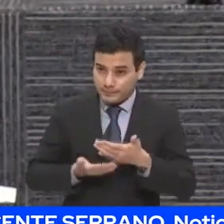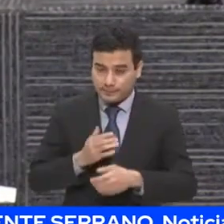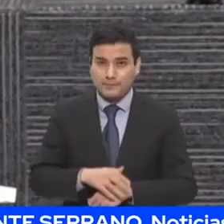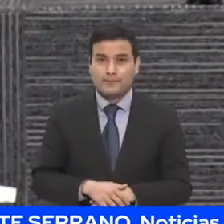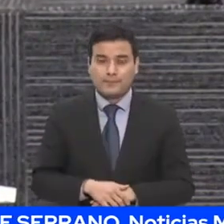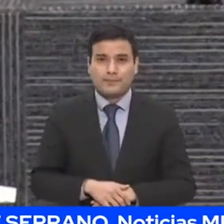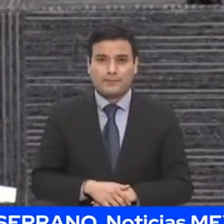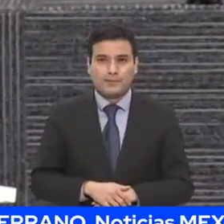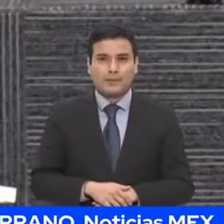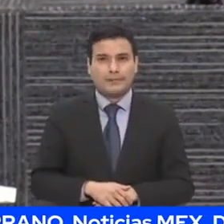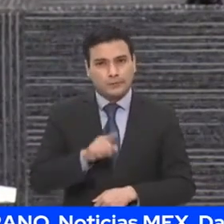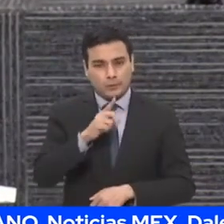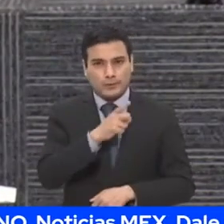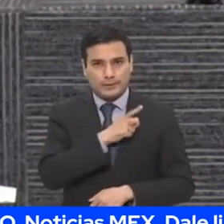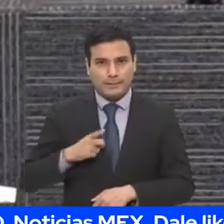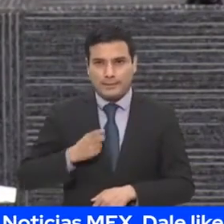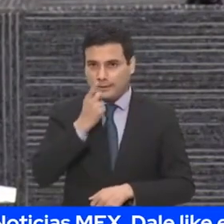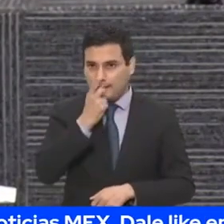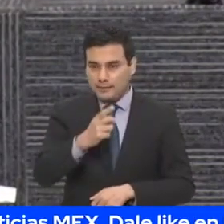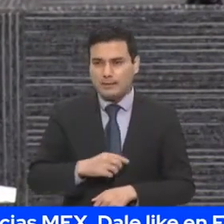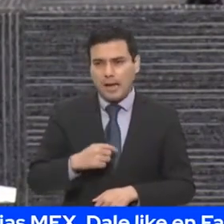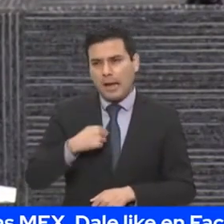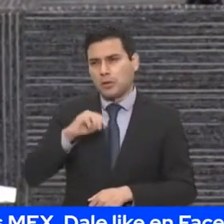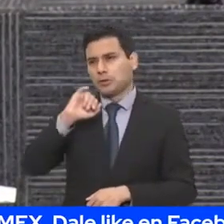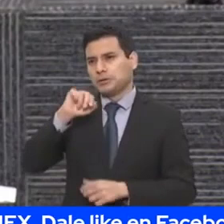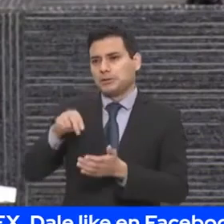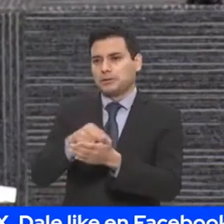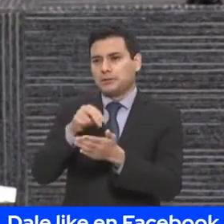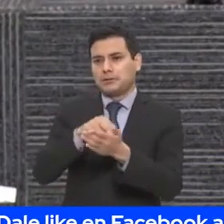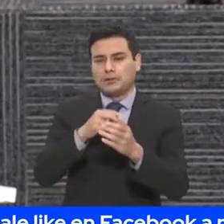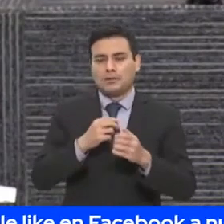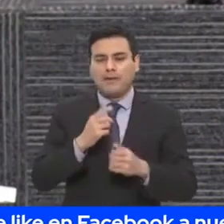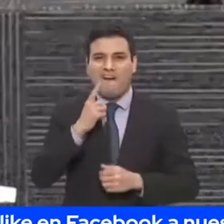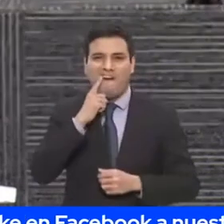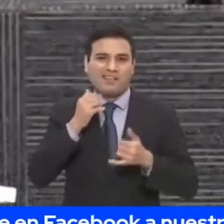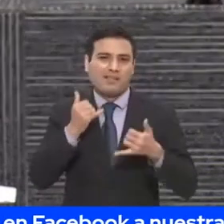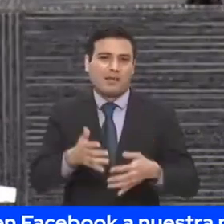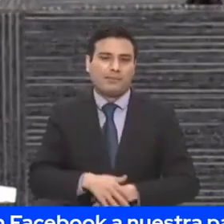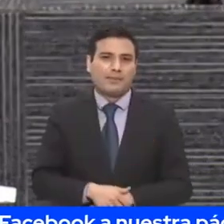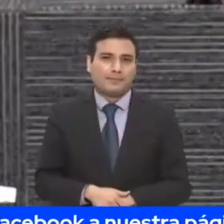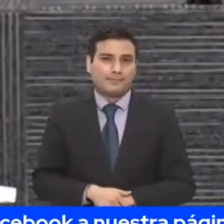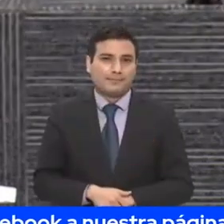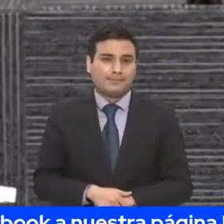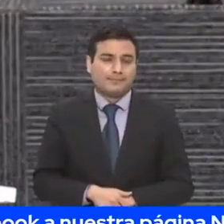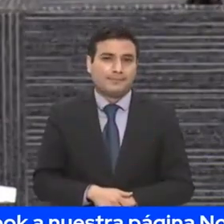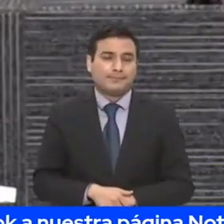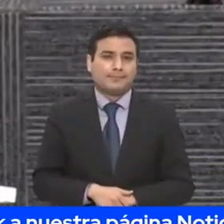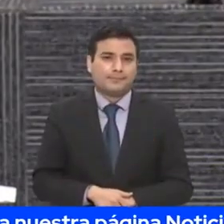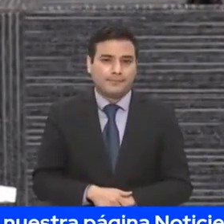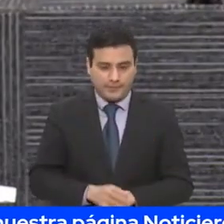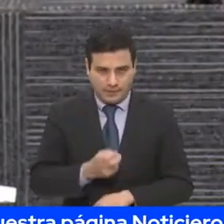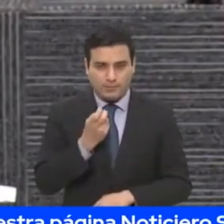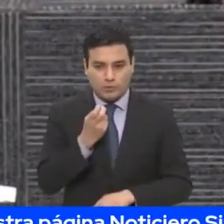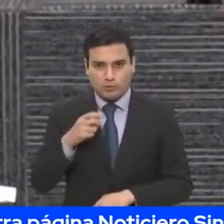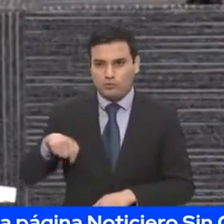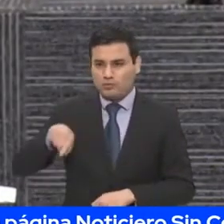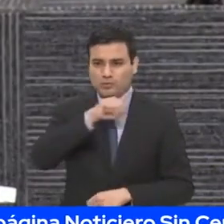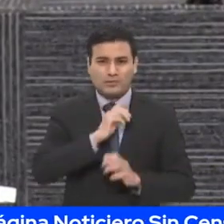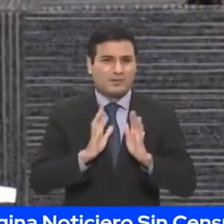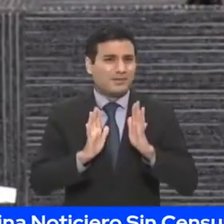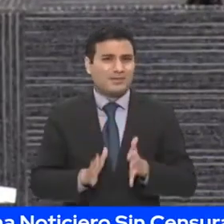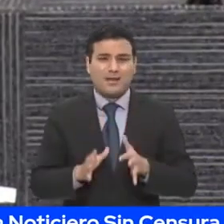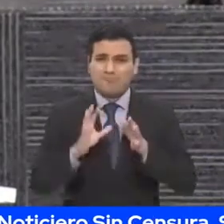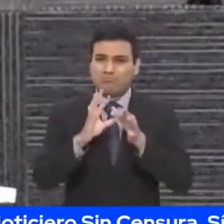decir por qué somos tan tramposos a la hora de recolectar las firmas. Por ello nosotros lo hemos dicho fuerte y